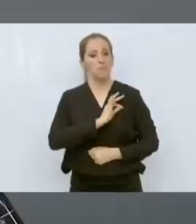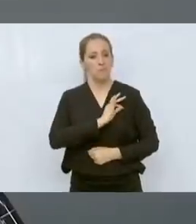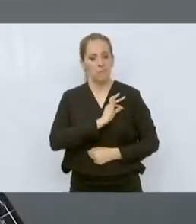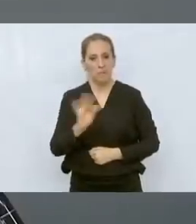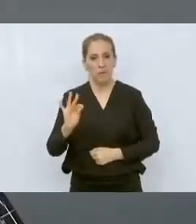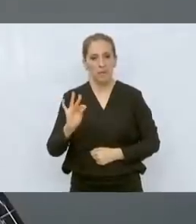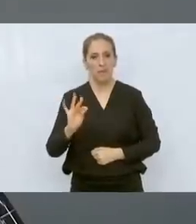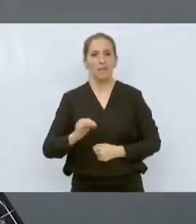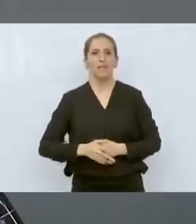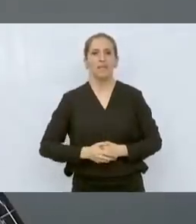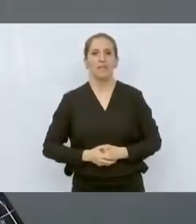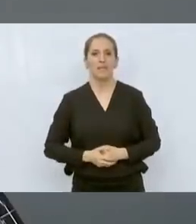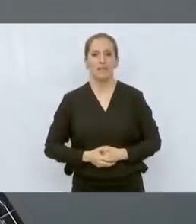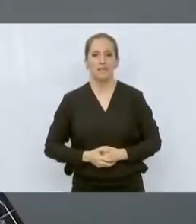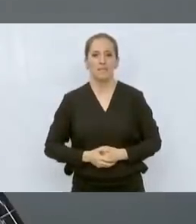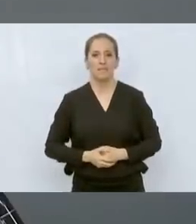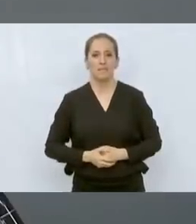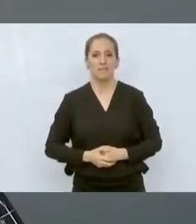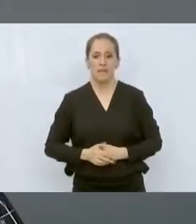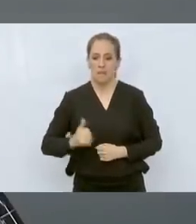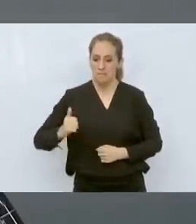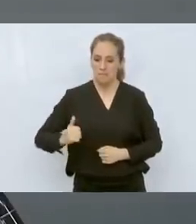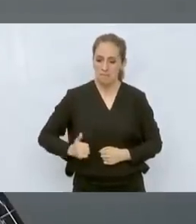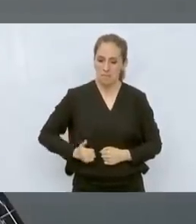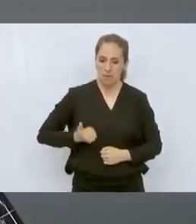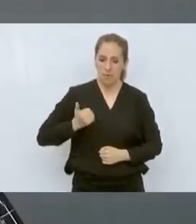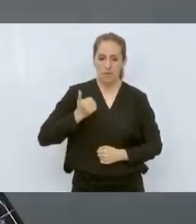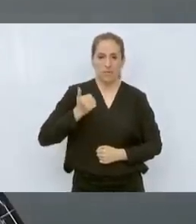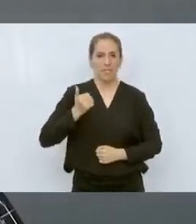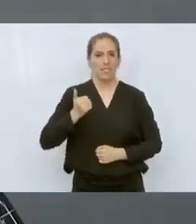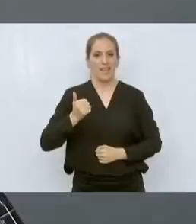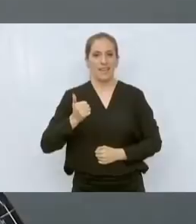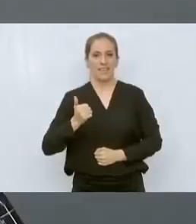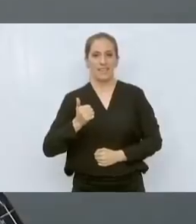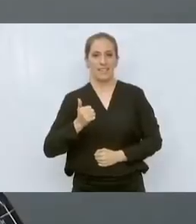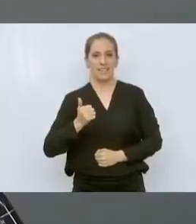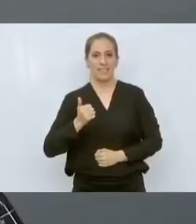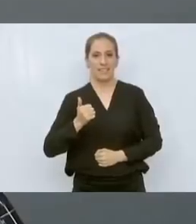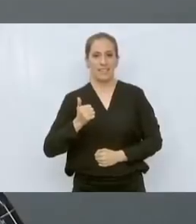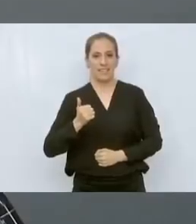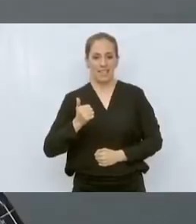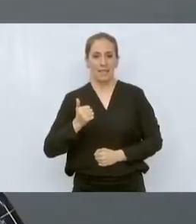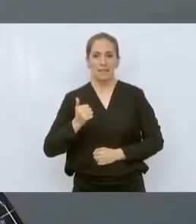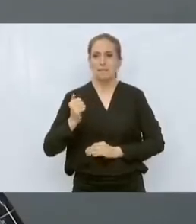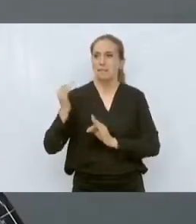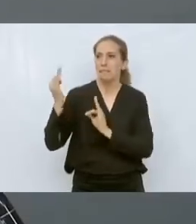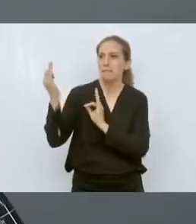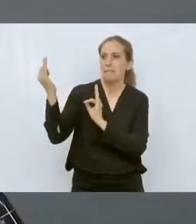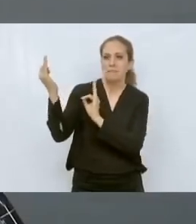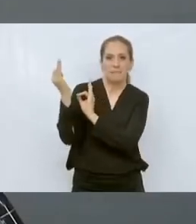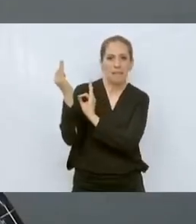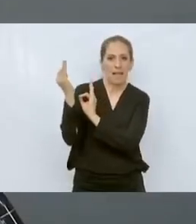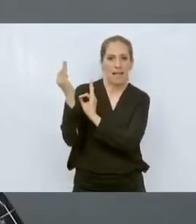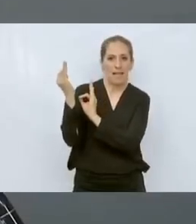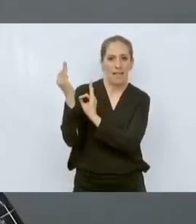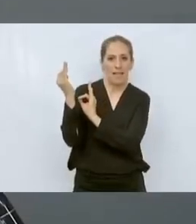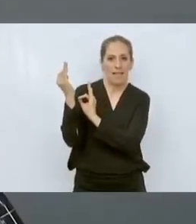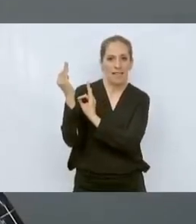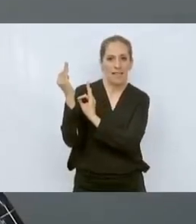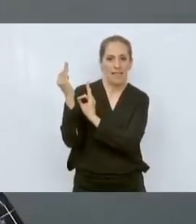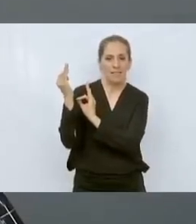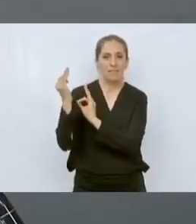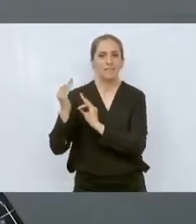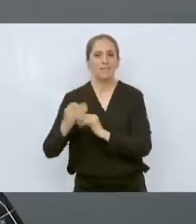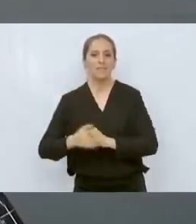aprovechar la vecindad que tenemos con